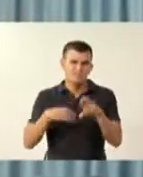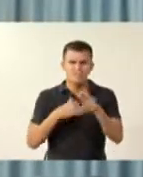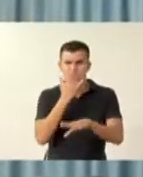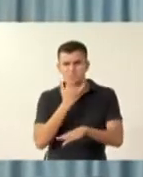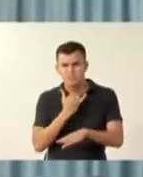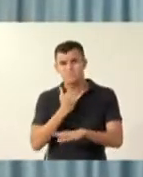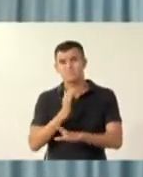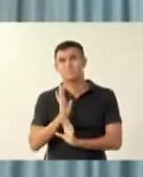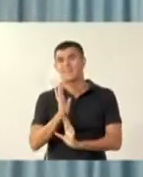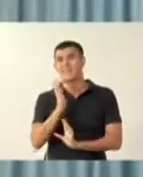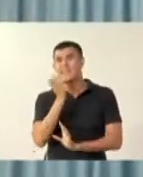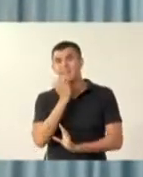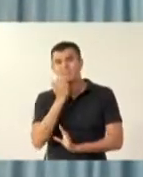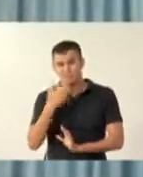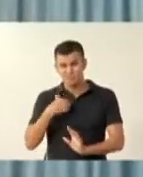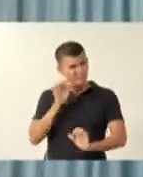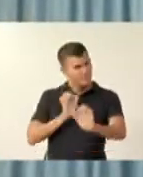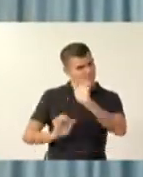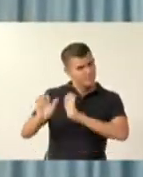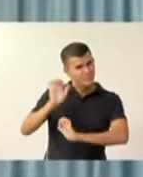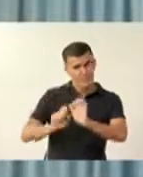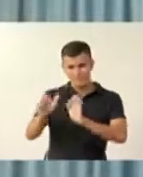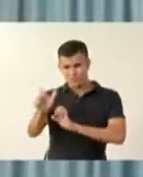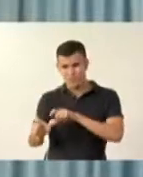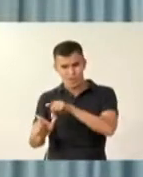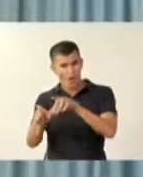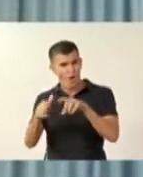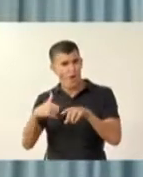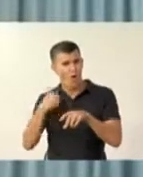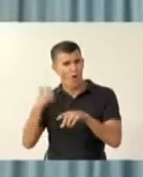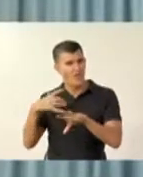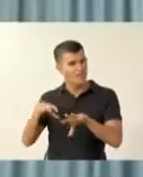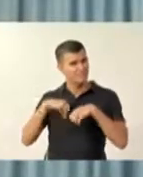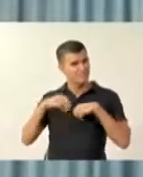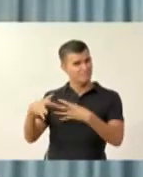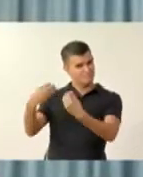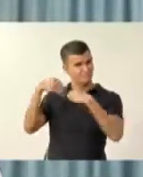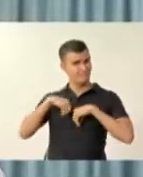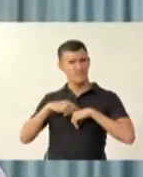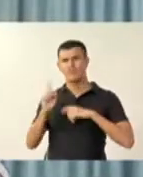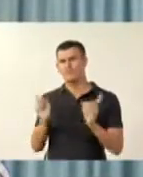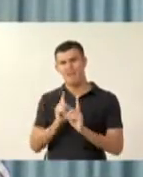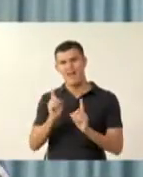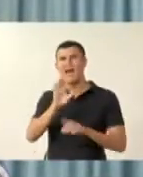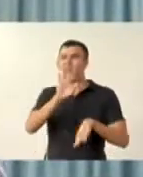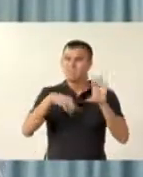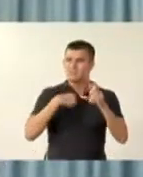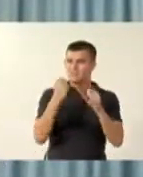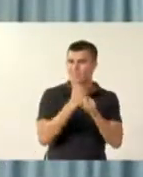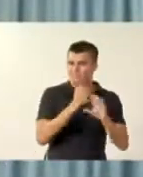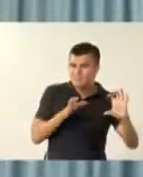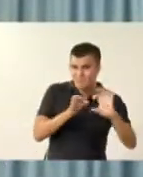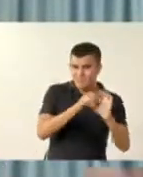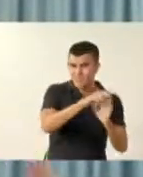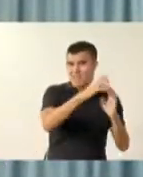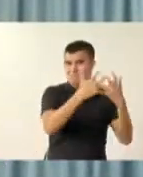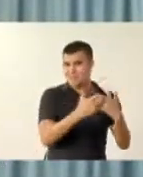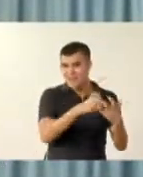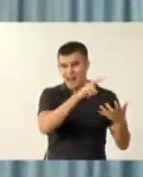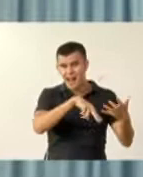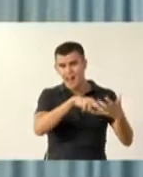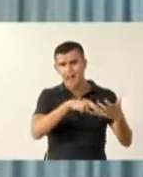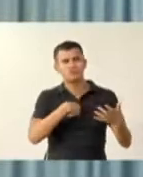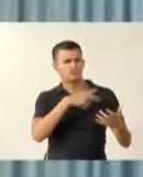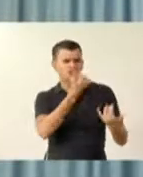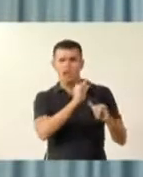historia. No creo que se trate de rechazar autores jóvenes, no. Quienes trabajan seriamente en la industria editorial leen con la